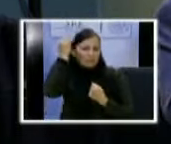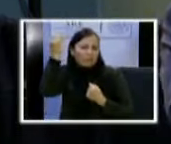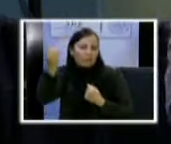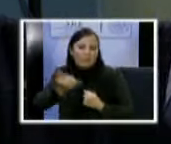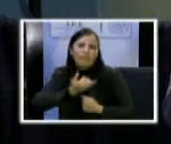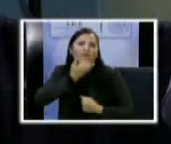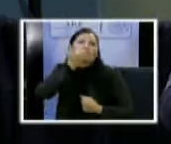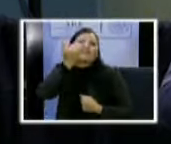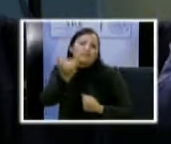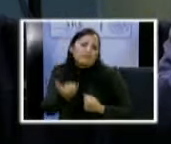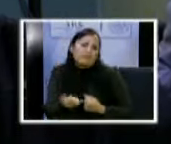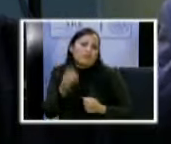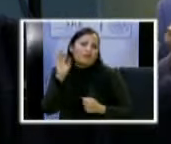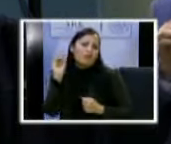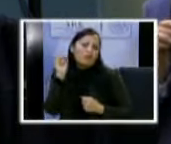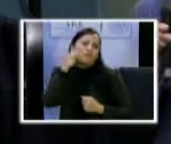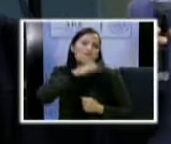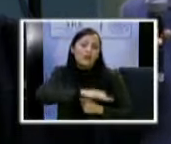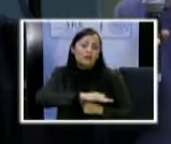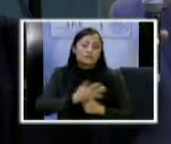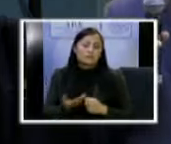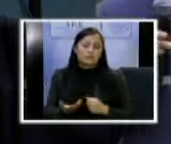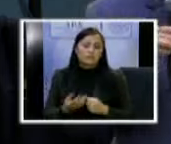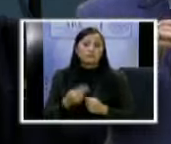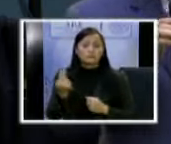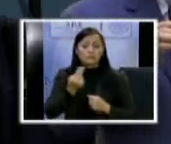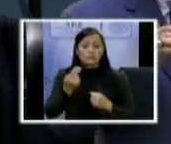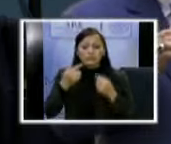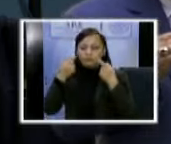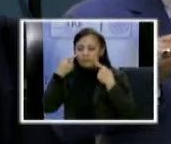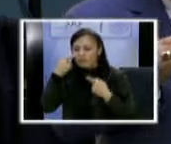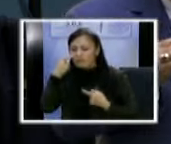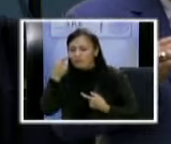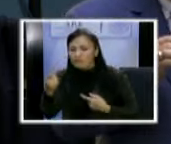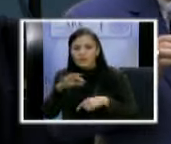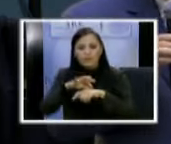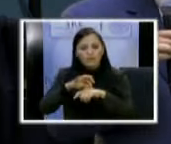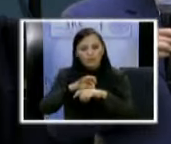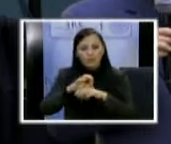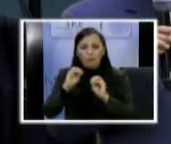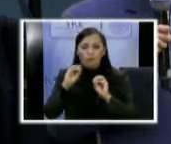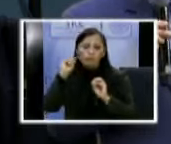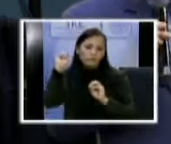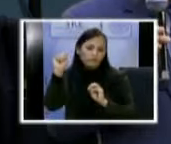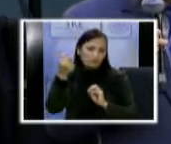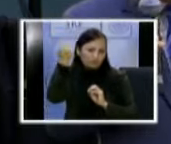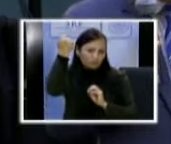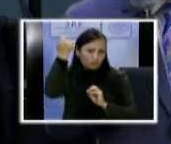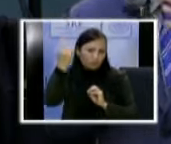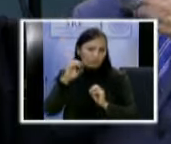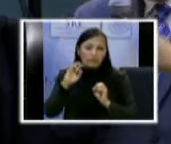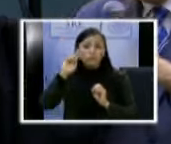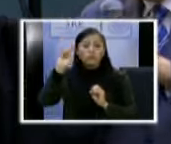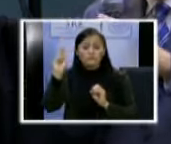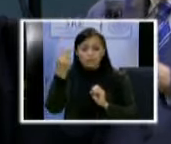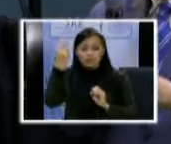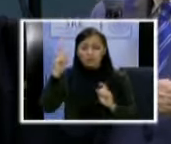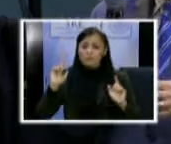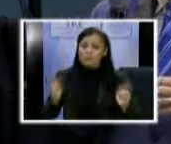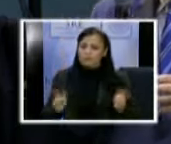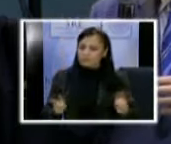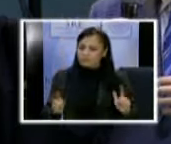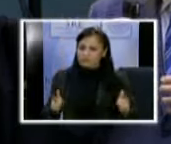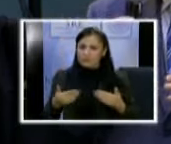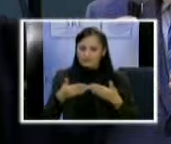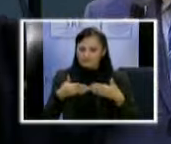la realidad. Y esto tenemos que verlo, ¿verdad? Y sobre todo en cosas tecnológicas. Parece que la Universidad de Texas ya está abriendo un